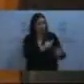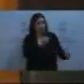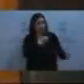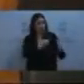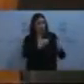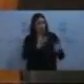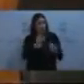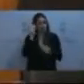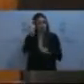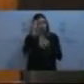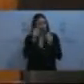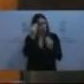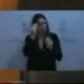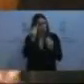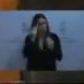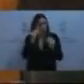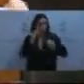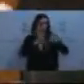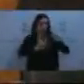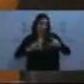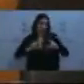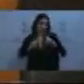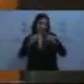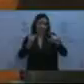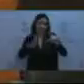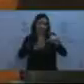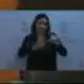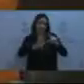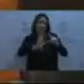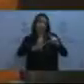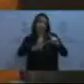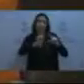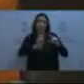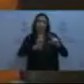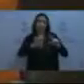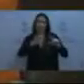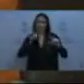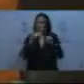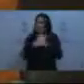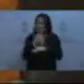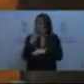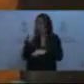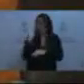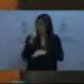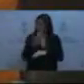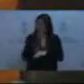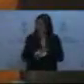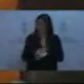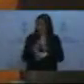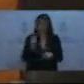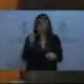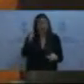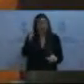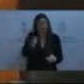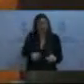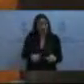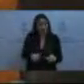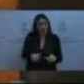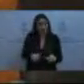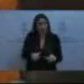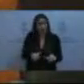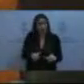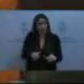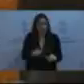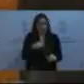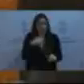que recordar, a finales de octubre del año pasado, desde entonces, como le